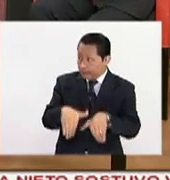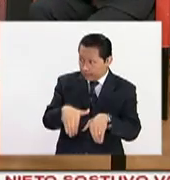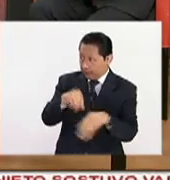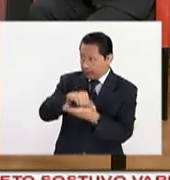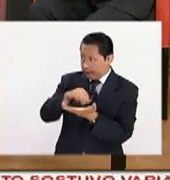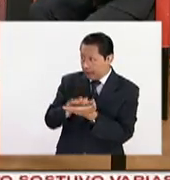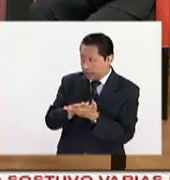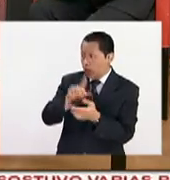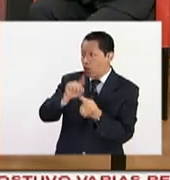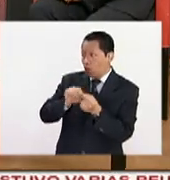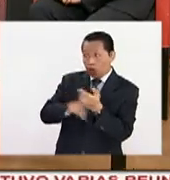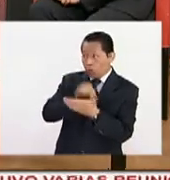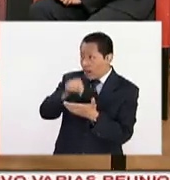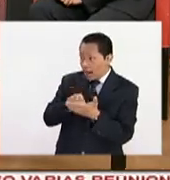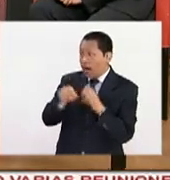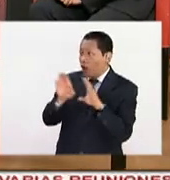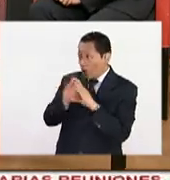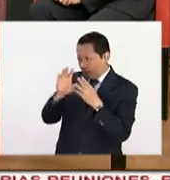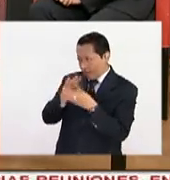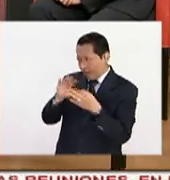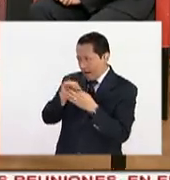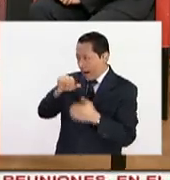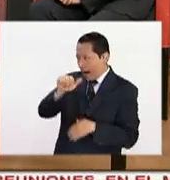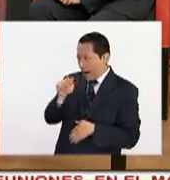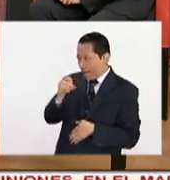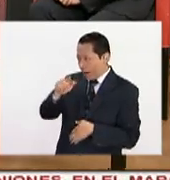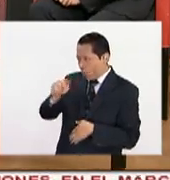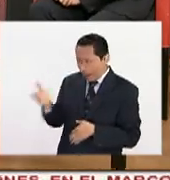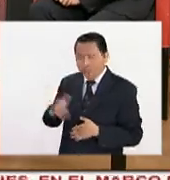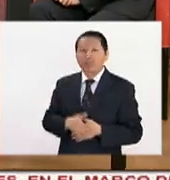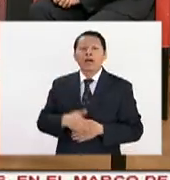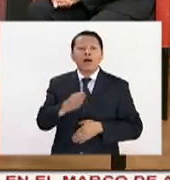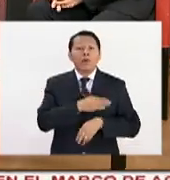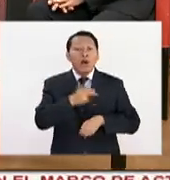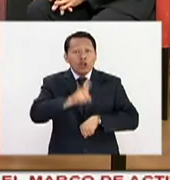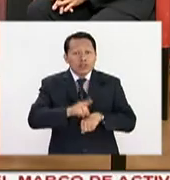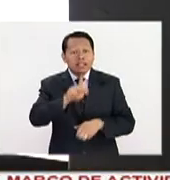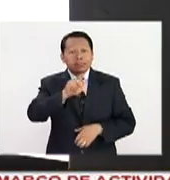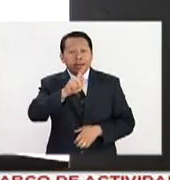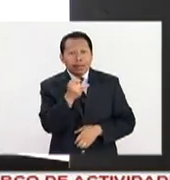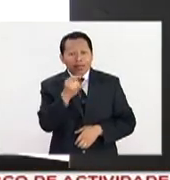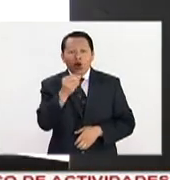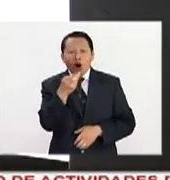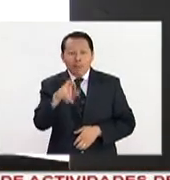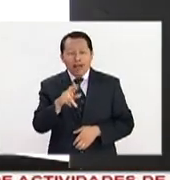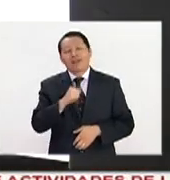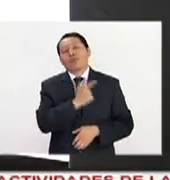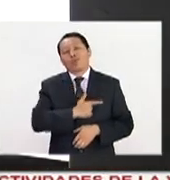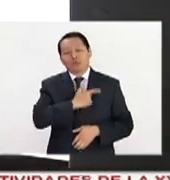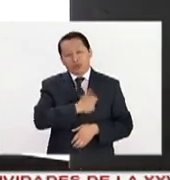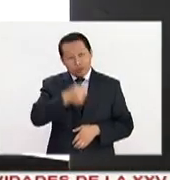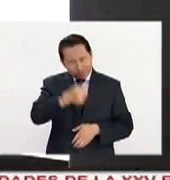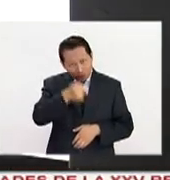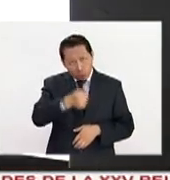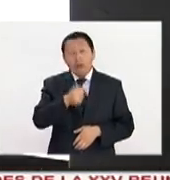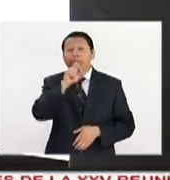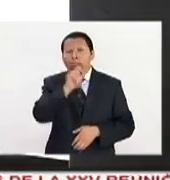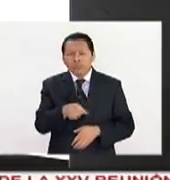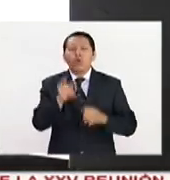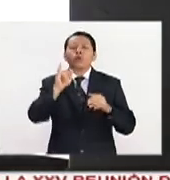registrar, dónde y cómo? En fin, buenos días, Ana Paula. Buenos días, Pati, Omar. Pues un placer saludarlos esta mañana. Sí, ya se va a llevar a cabo